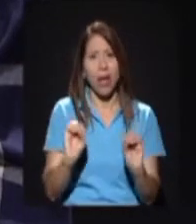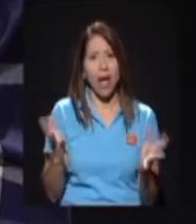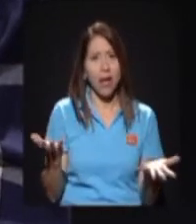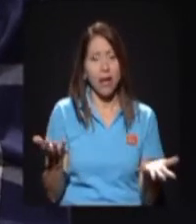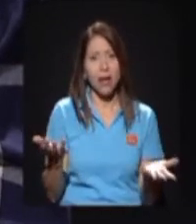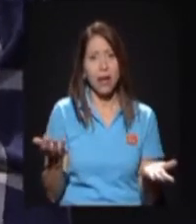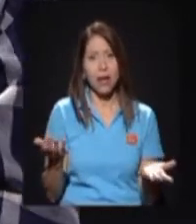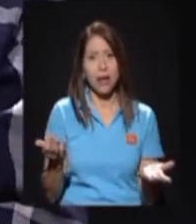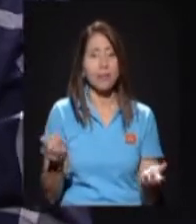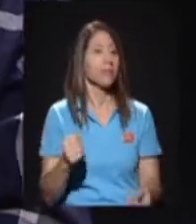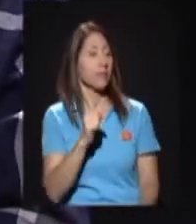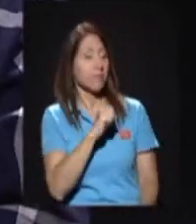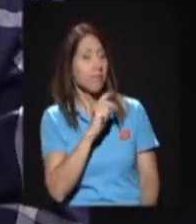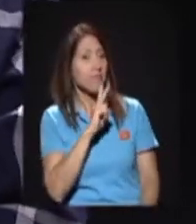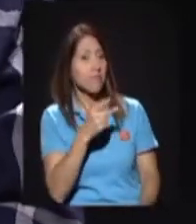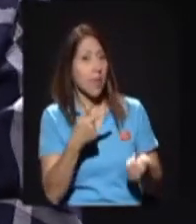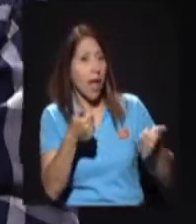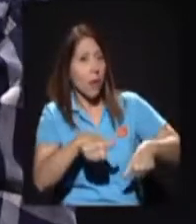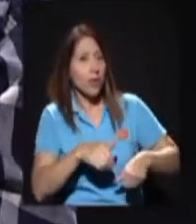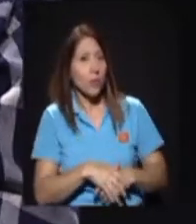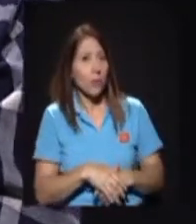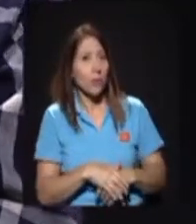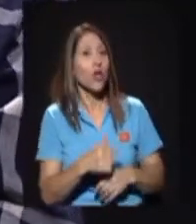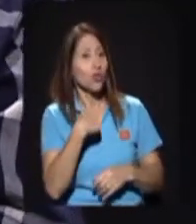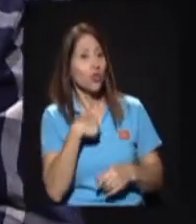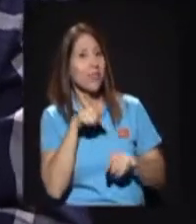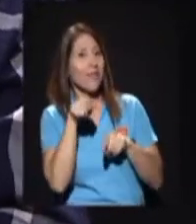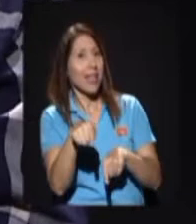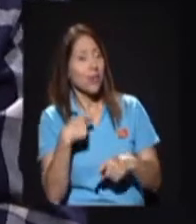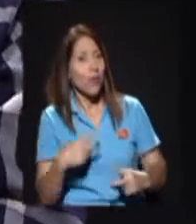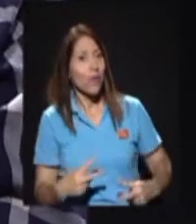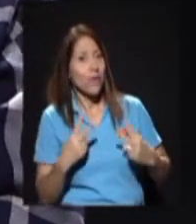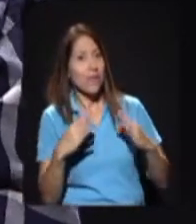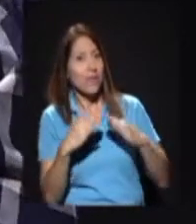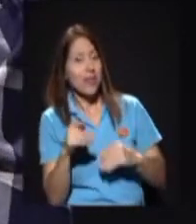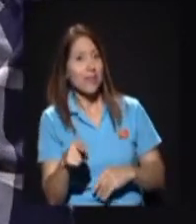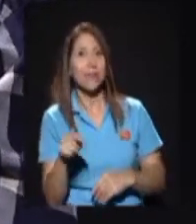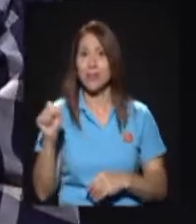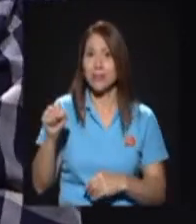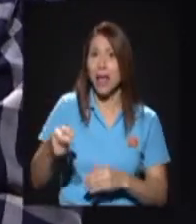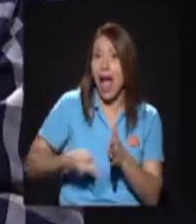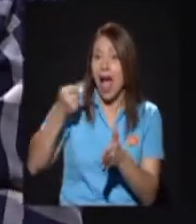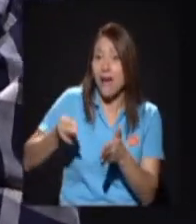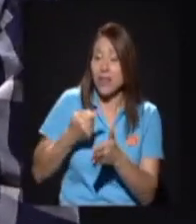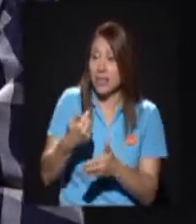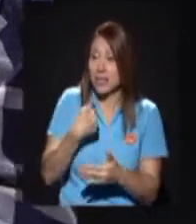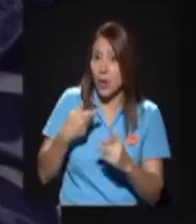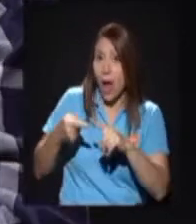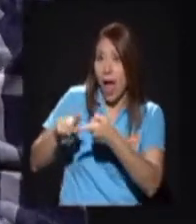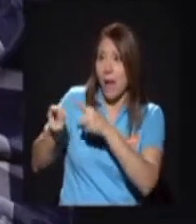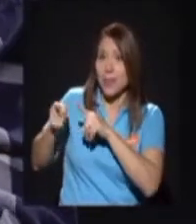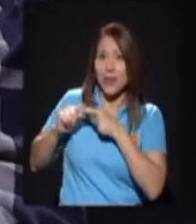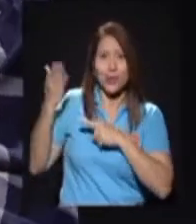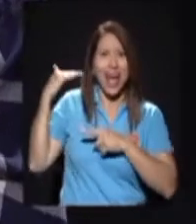O sea, Sí, no, absolutamente de acuerdo. Entonces ese yo estaba ahí, viví. Todos estábamos ahí, ¿verdad? Yo a veces, algunos amigos, cuando estábamos